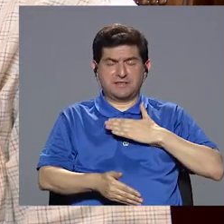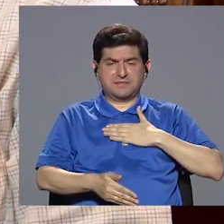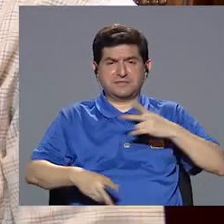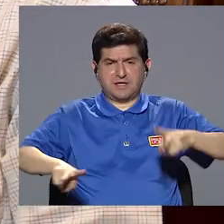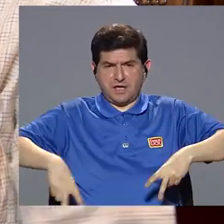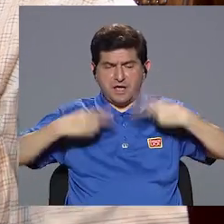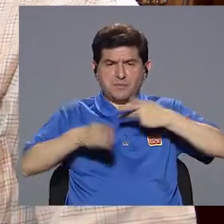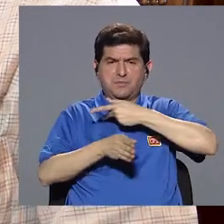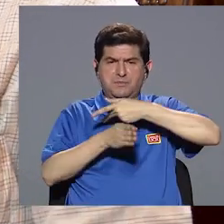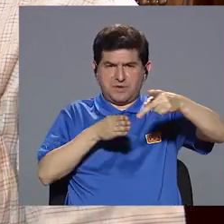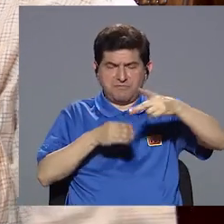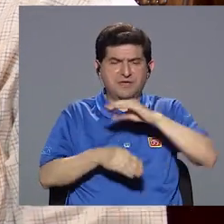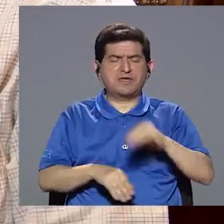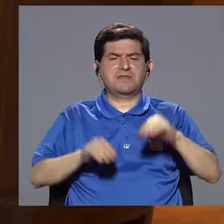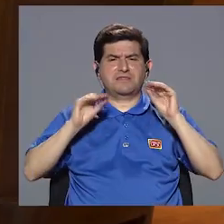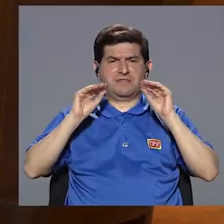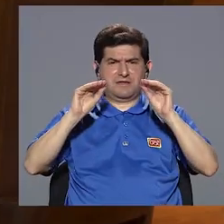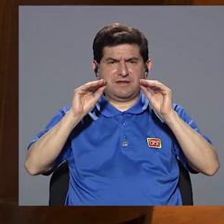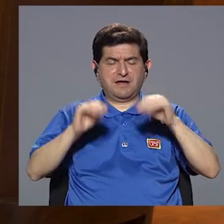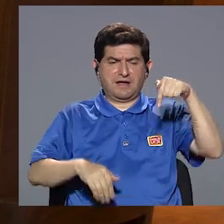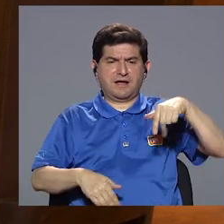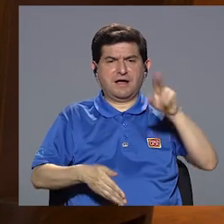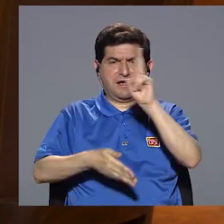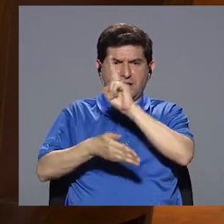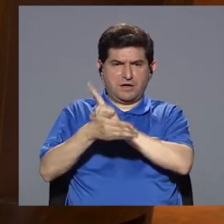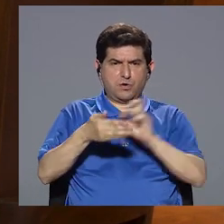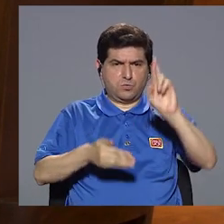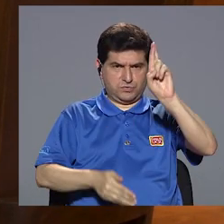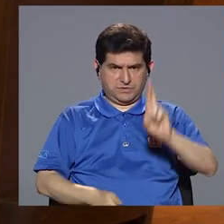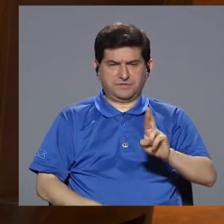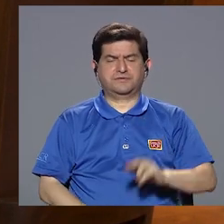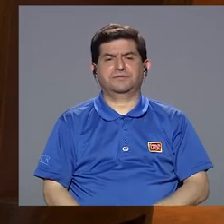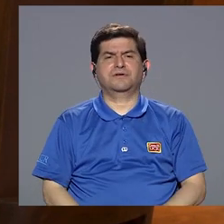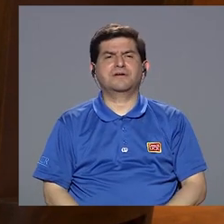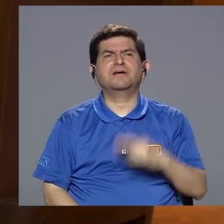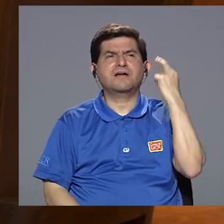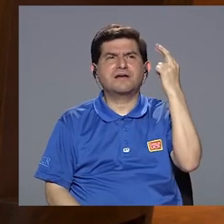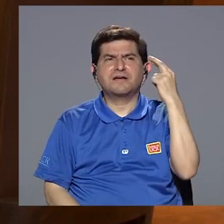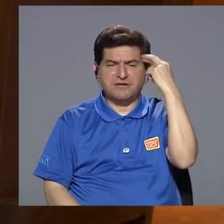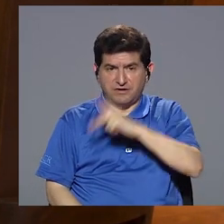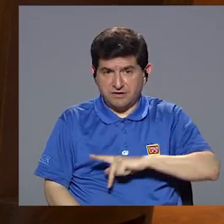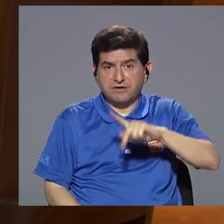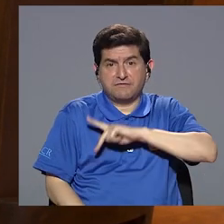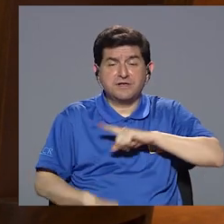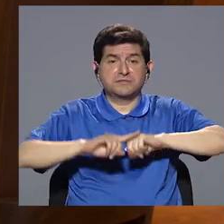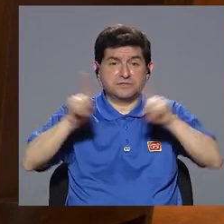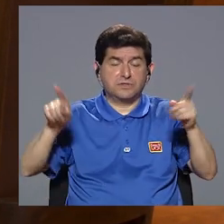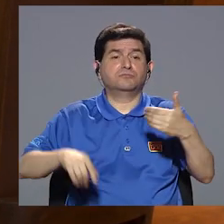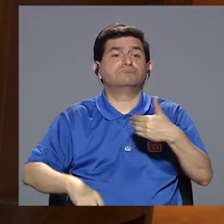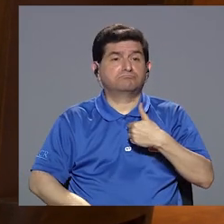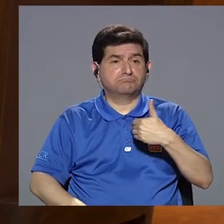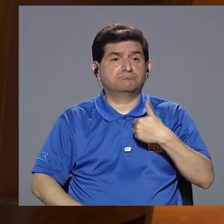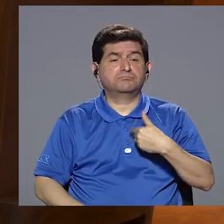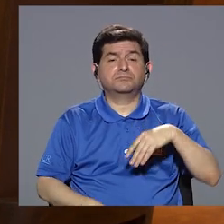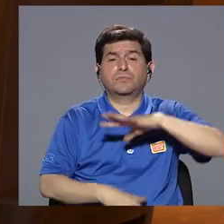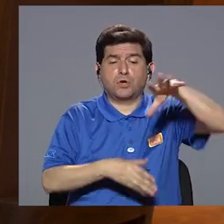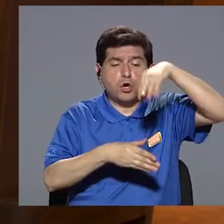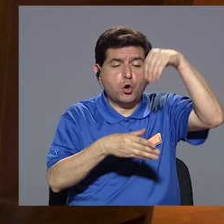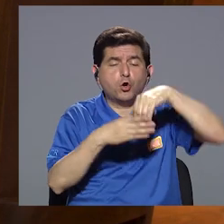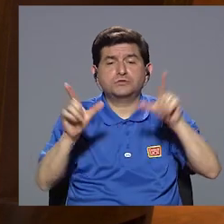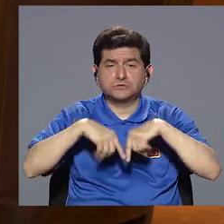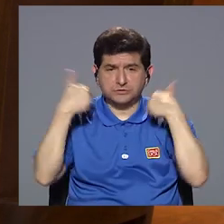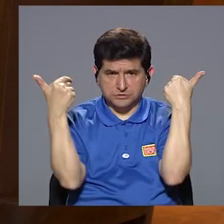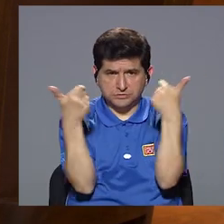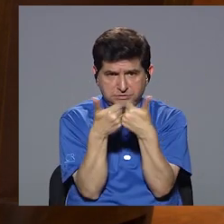a lo largo de mi vida profesional y académica en la universidad de costa rica es unas reflexiones personales pero que tienen claramente